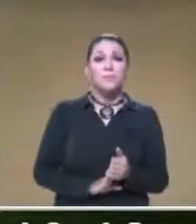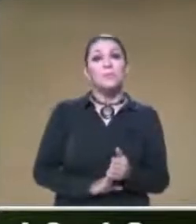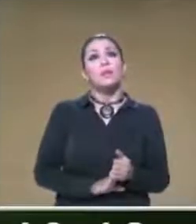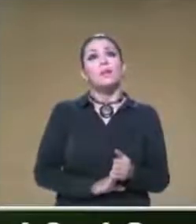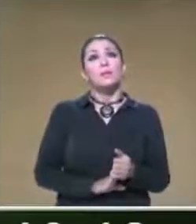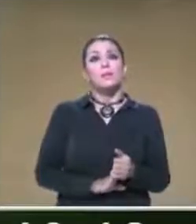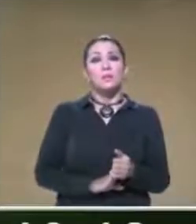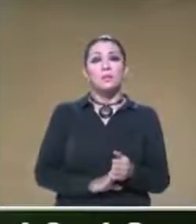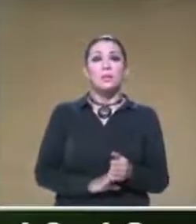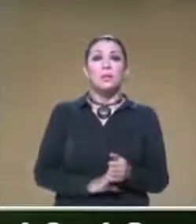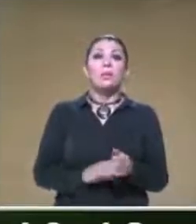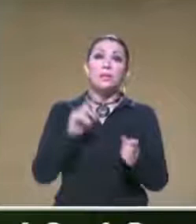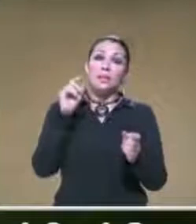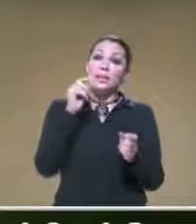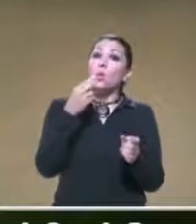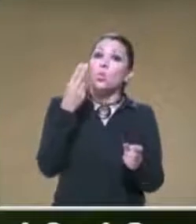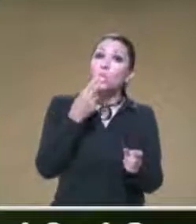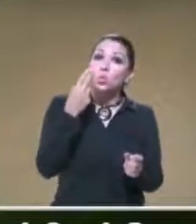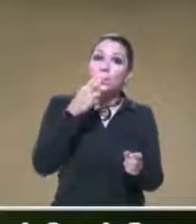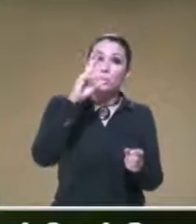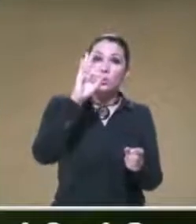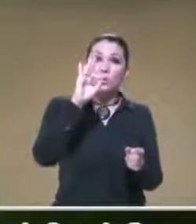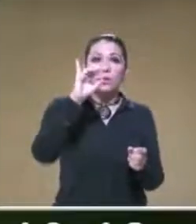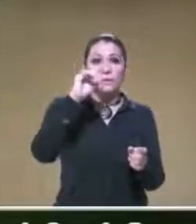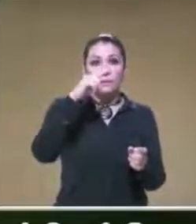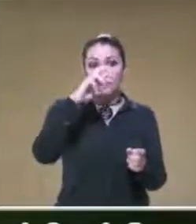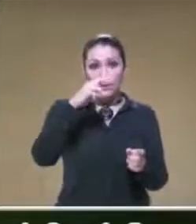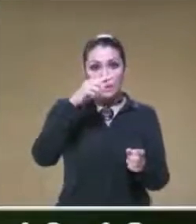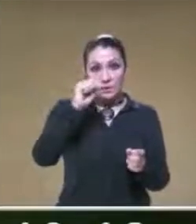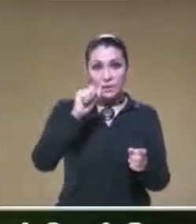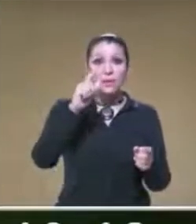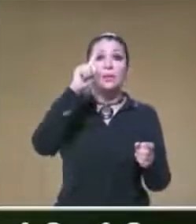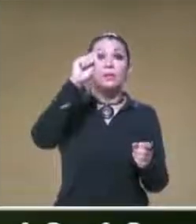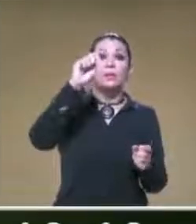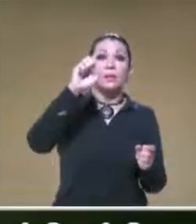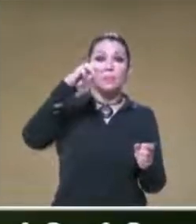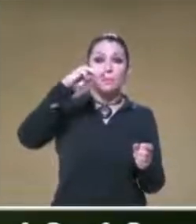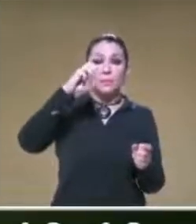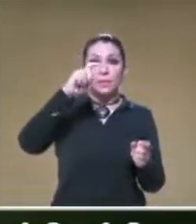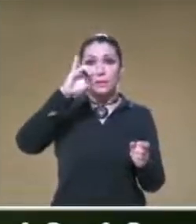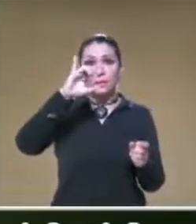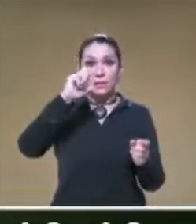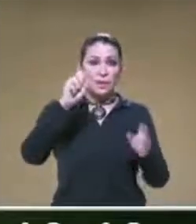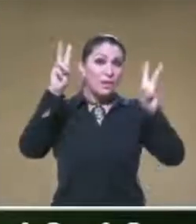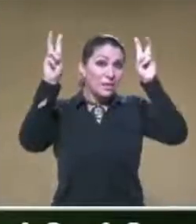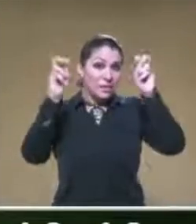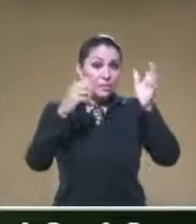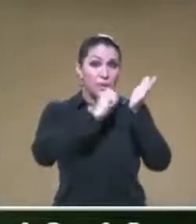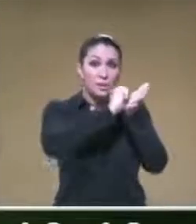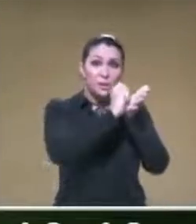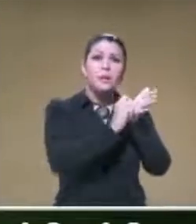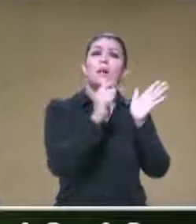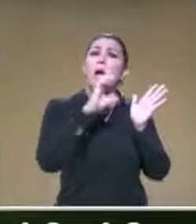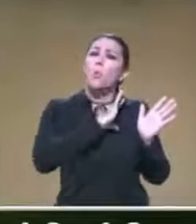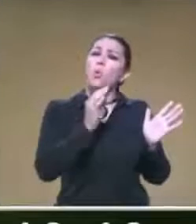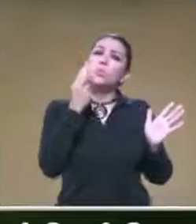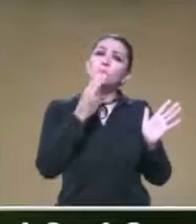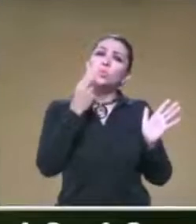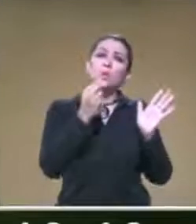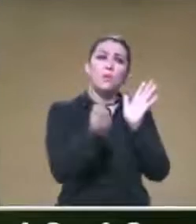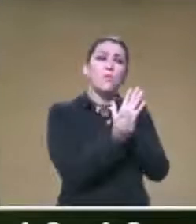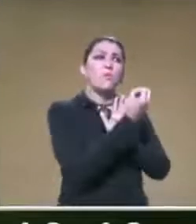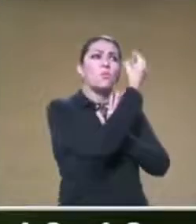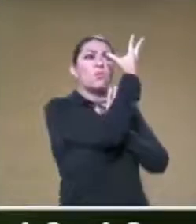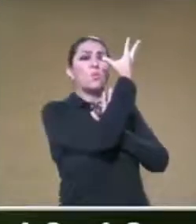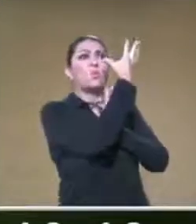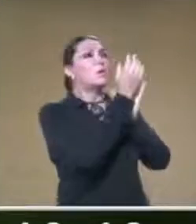Enseguida, con el uso de la ficha temática, podemos realizar una exposición oral. ¿Para qué me sirve una exposición oral? Para